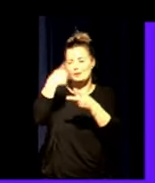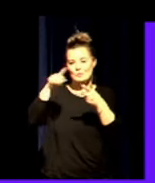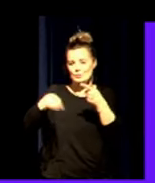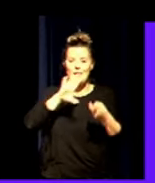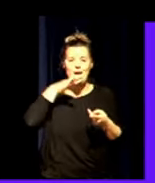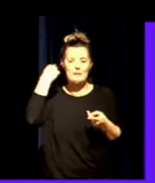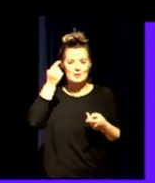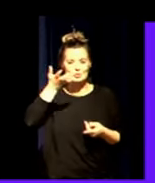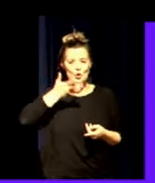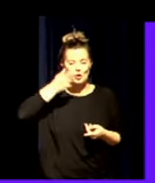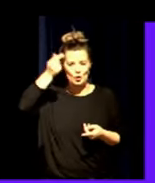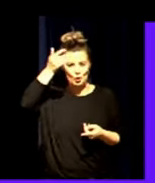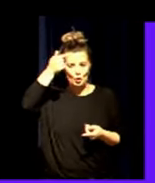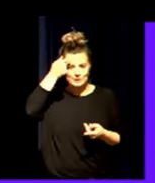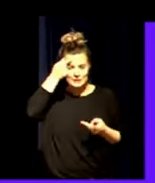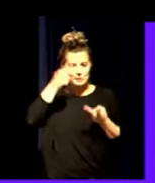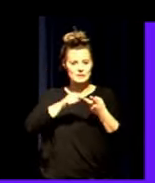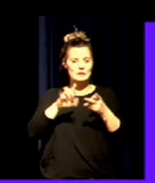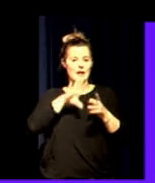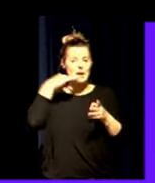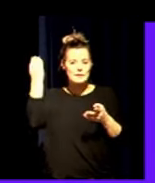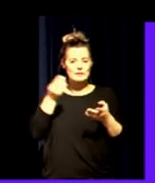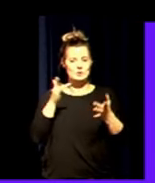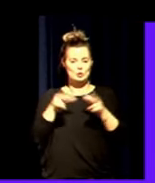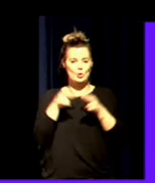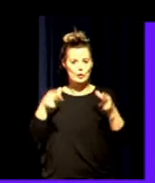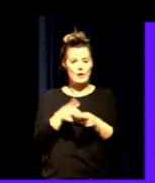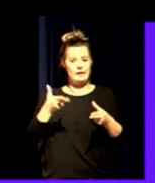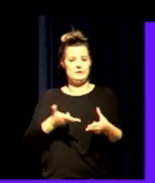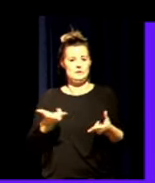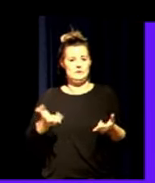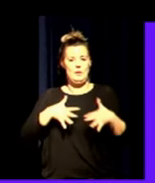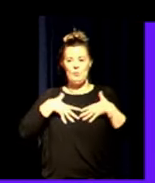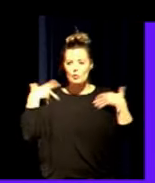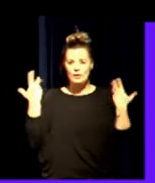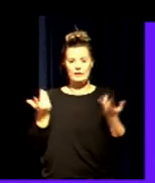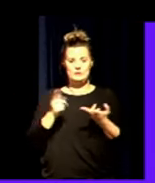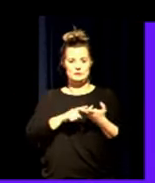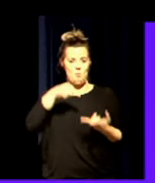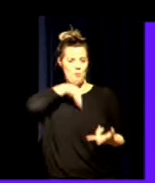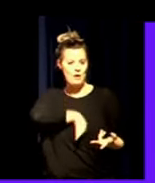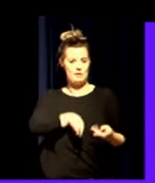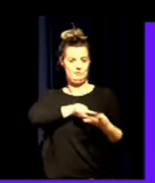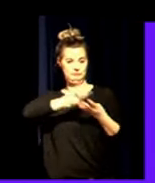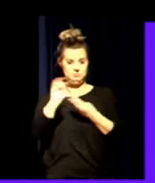habilidades cognitivas, en habilidades sociales, emocionales, morales, para actuar en lo que se pretende,